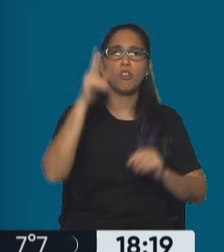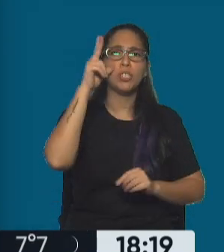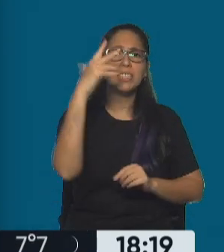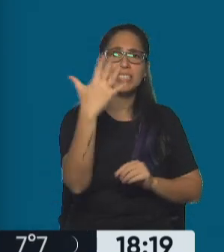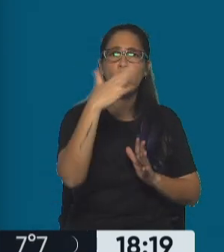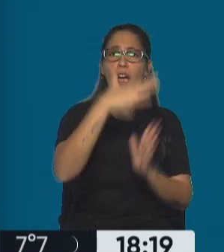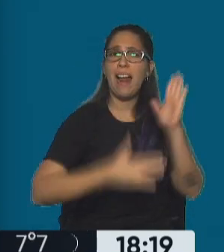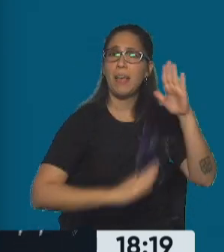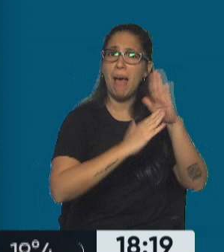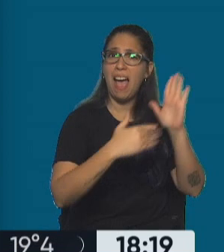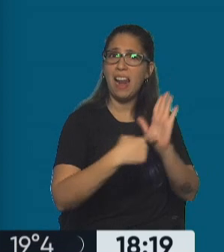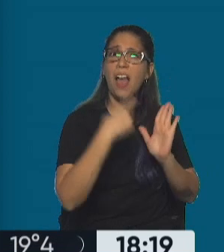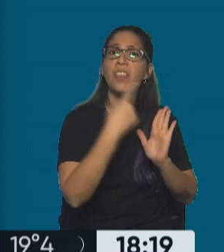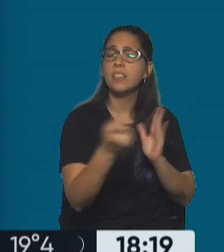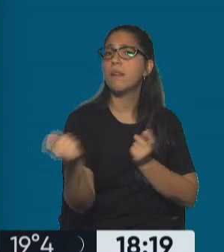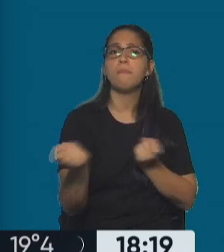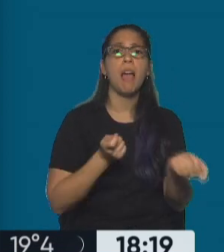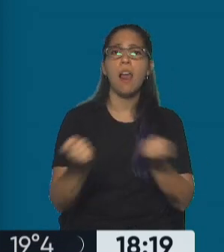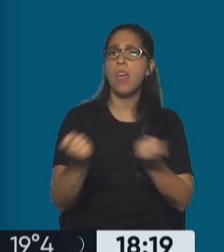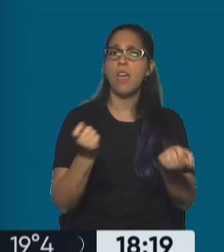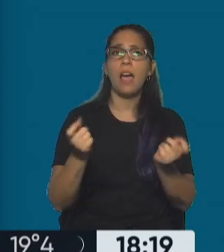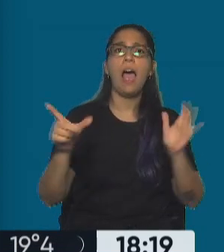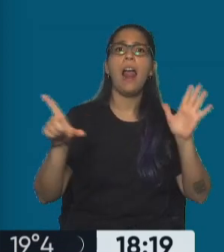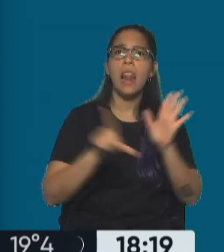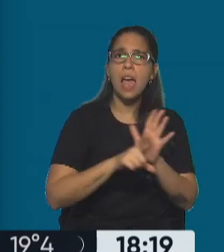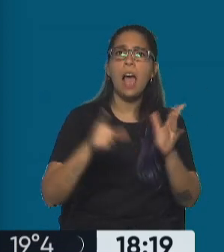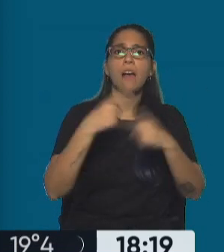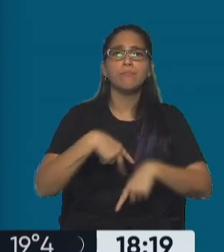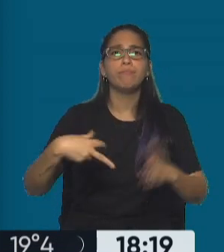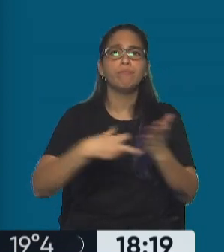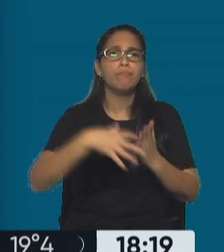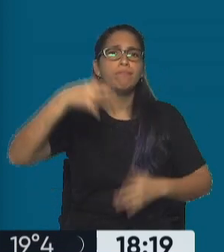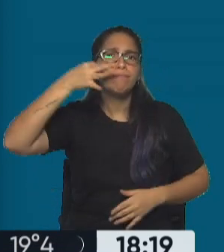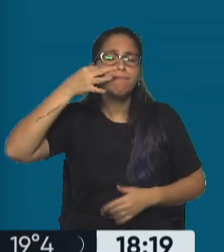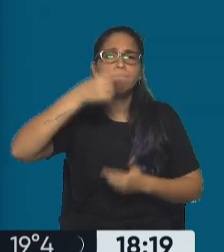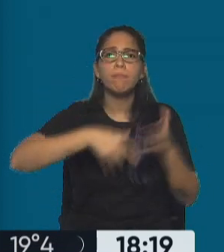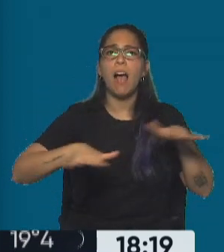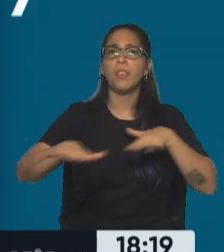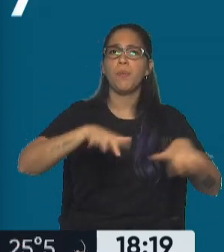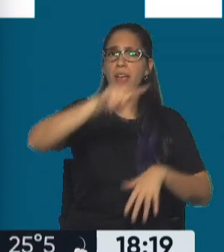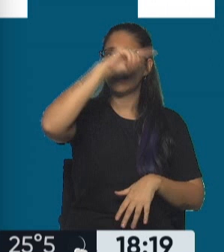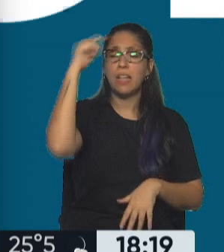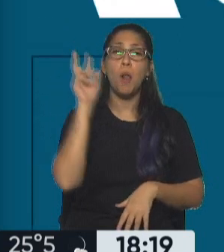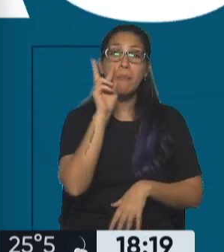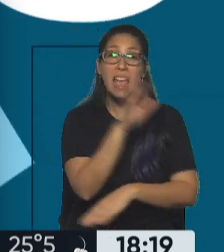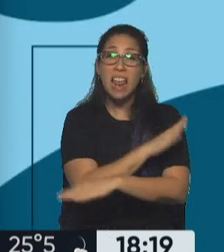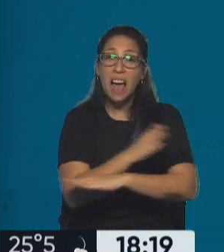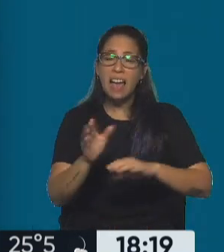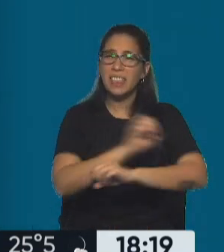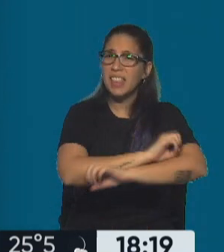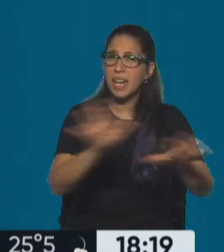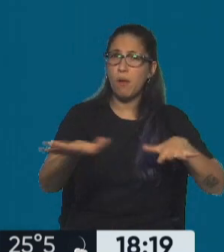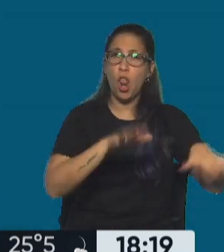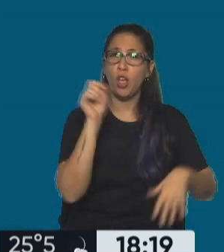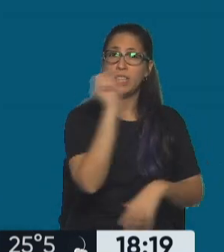Carta Magna tiene el control de legalidad, gestión y auditoría de toda la actividad estatal. Míralo, es escandaloso lo que hicieron y